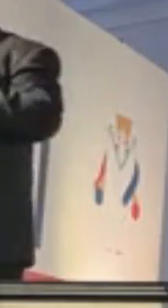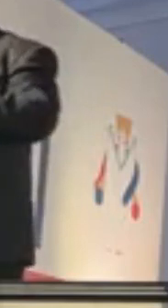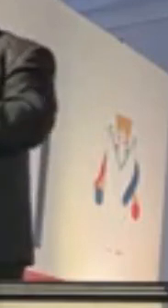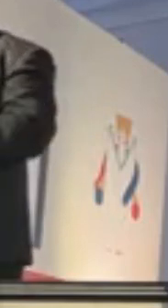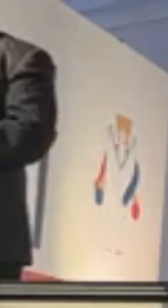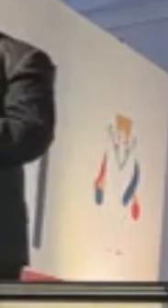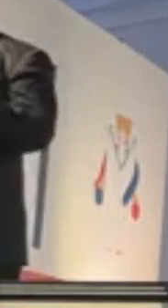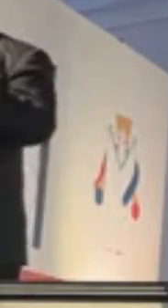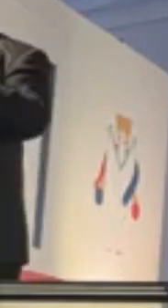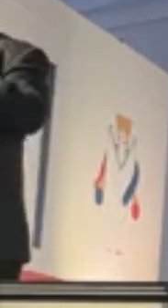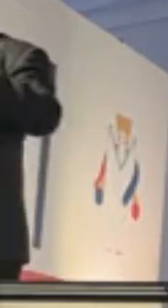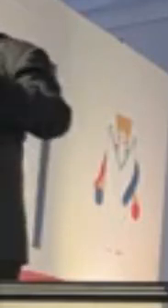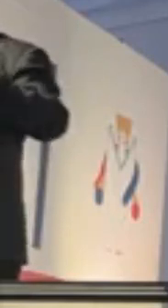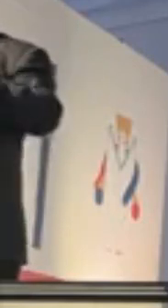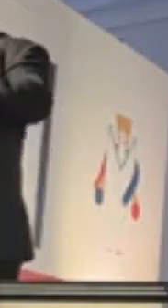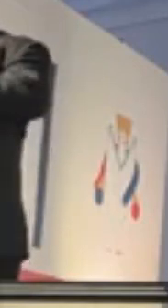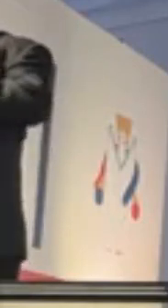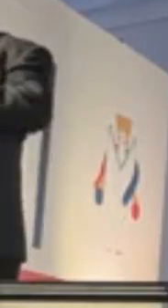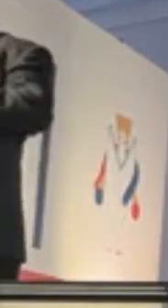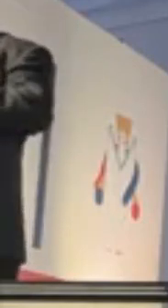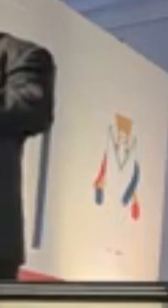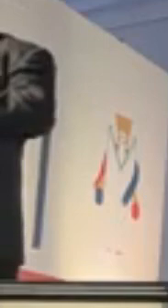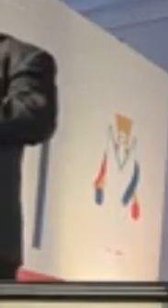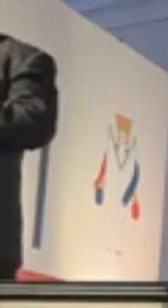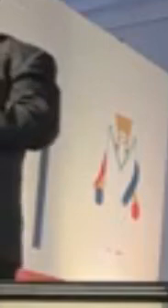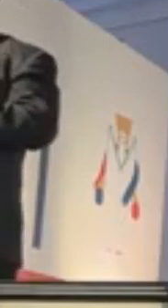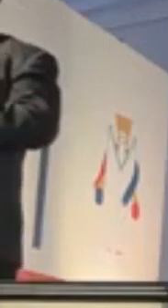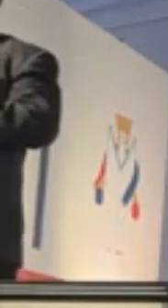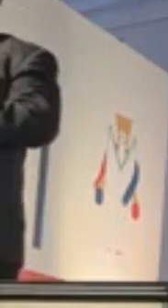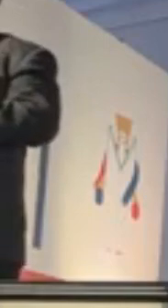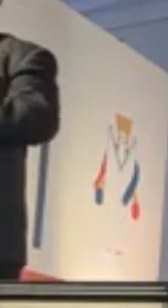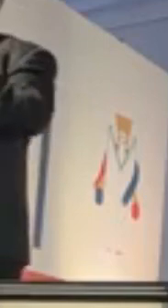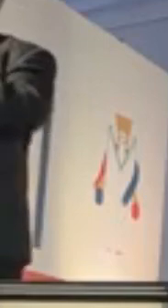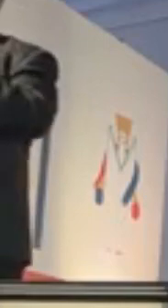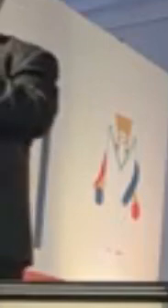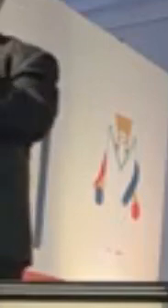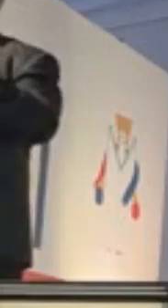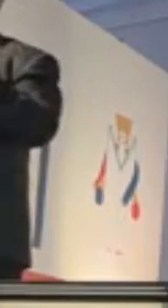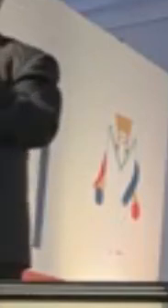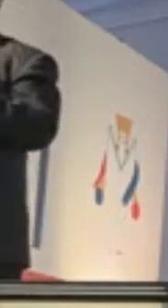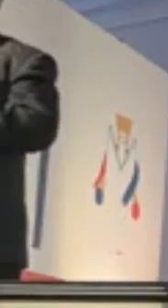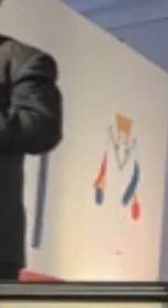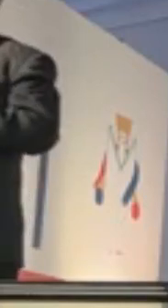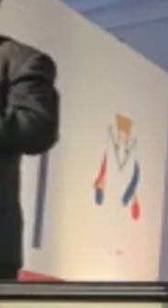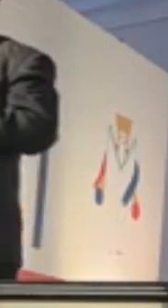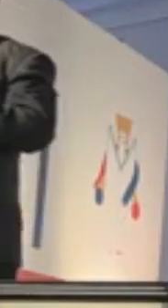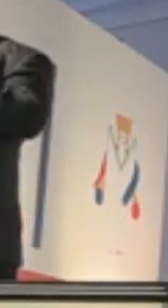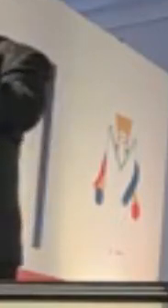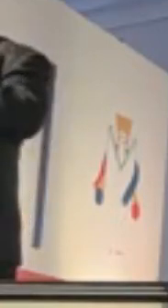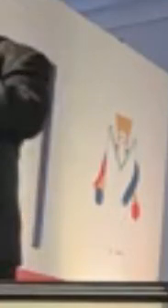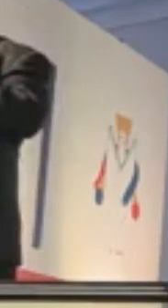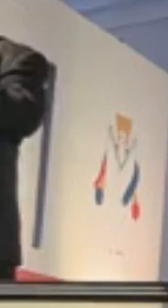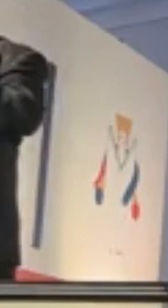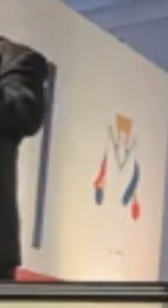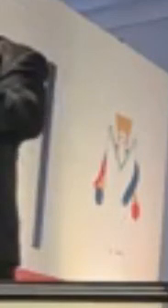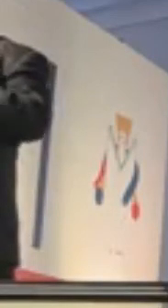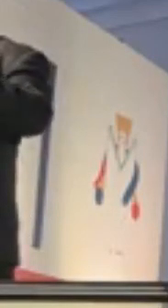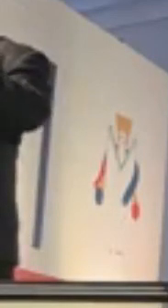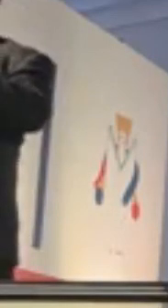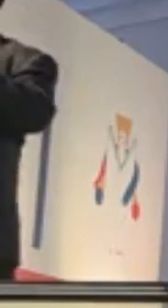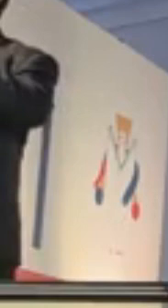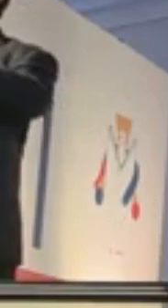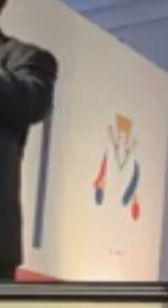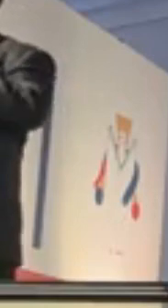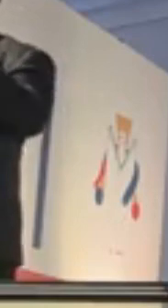desarrolle un compromiso, una conciencia política que explica en buena medida, pues seguramente, parte de las obsesiones y el